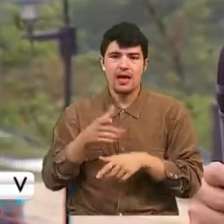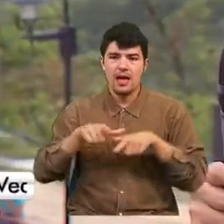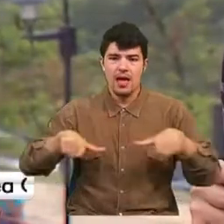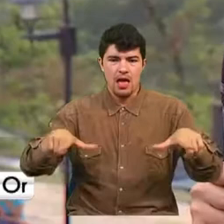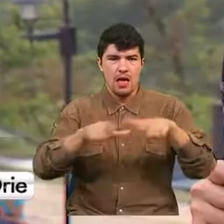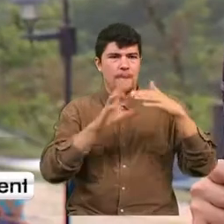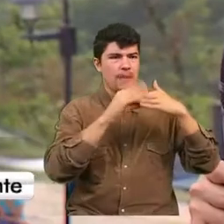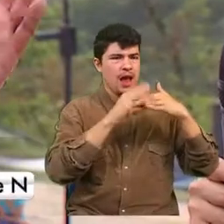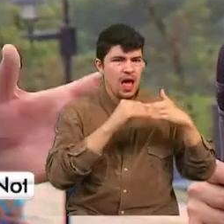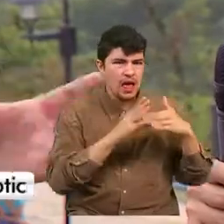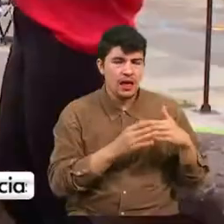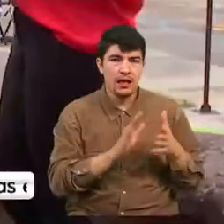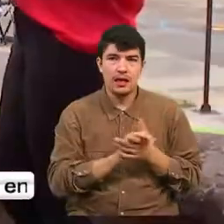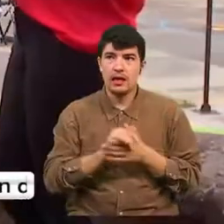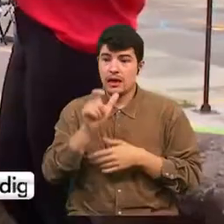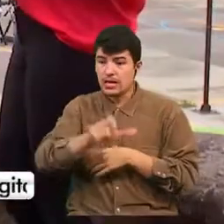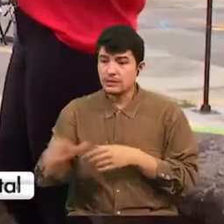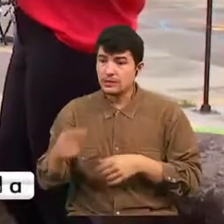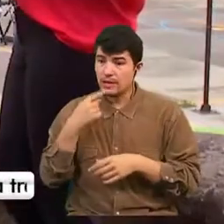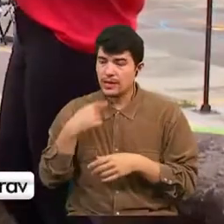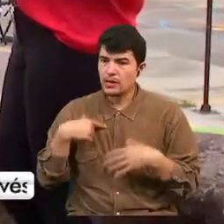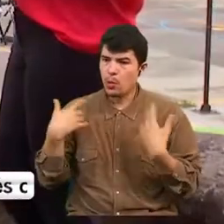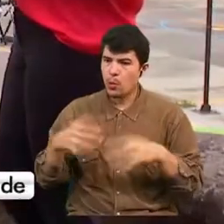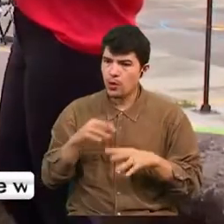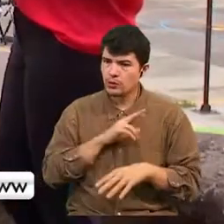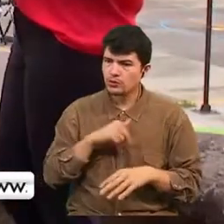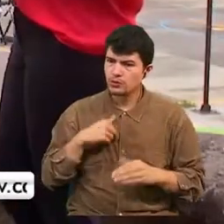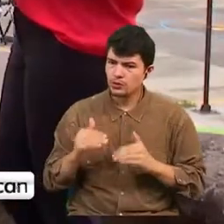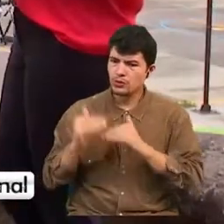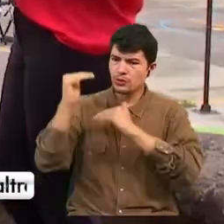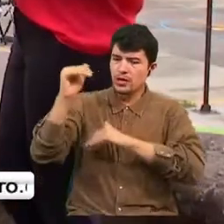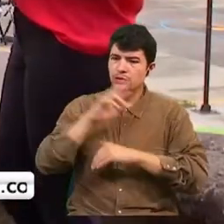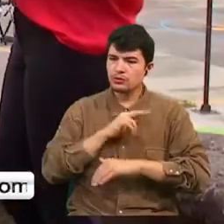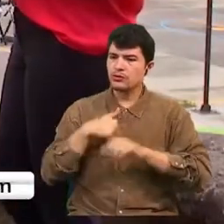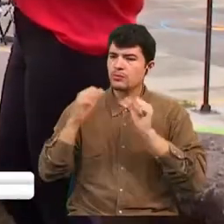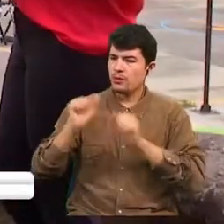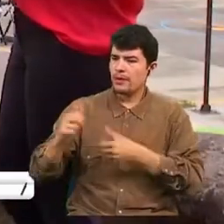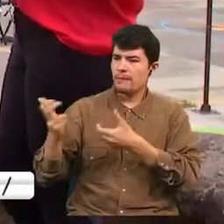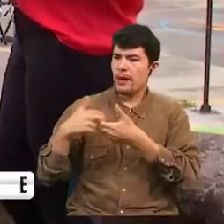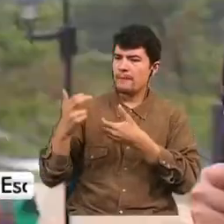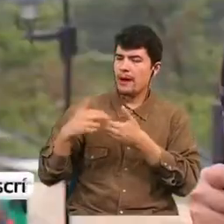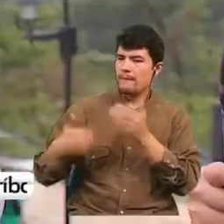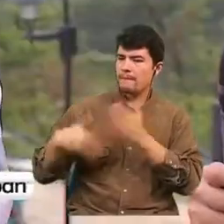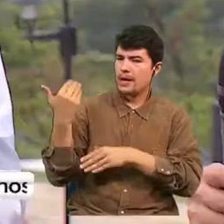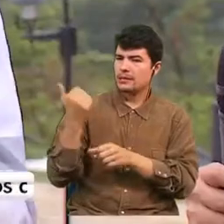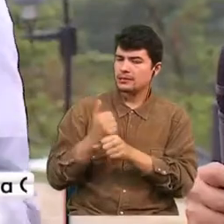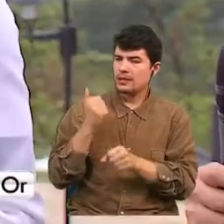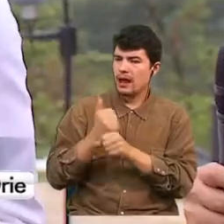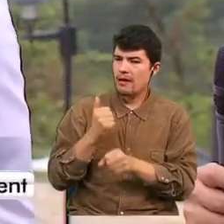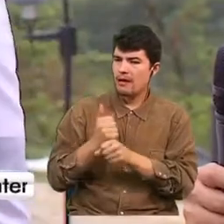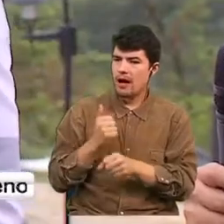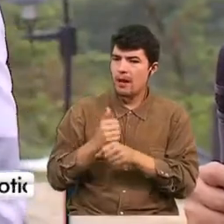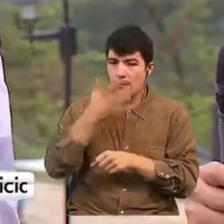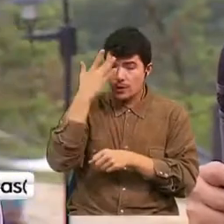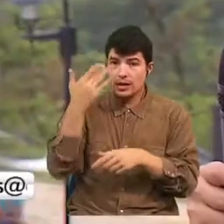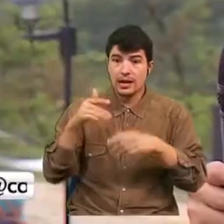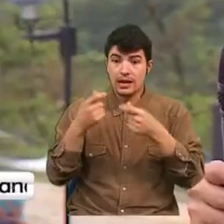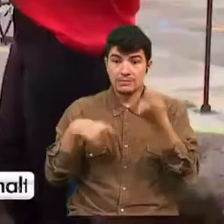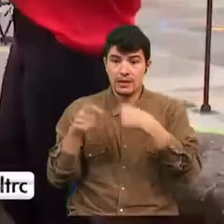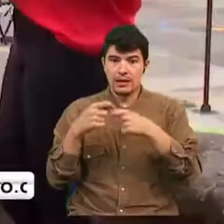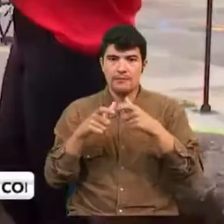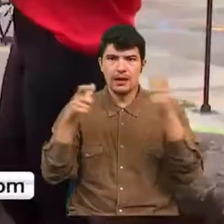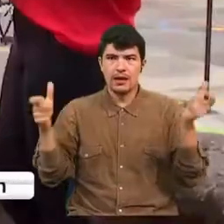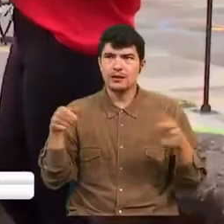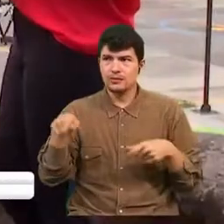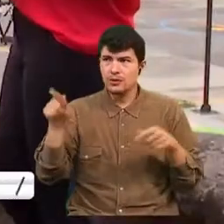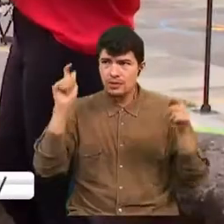y la gente nos dice, miren, mejoramos nuestros ingresos, pudimos enganchar laboralmente más personas porque se nos aumentaron las ventas. Esas